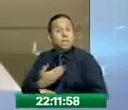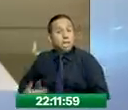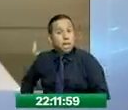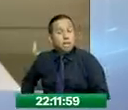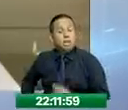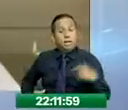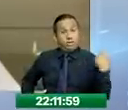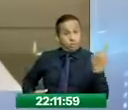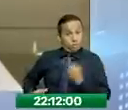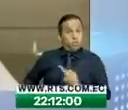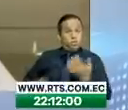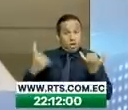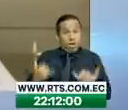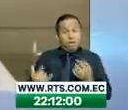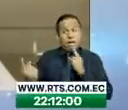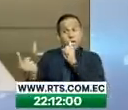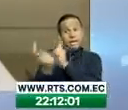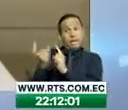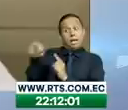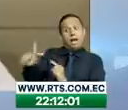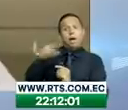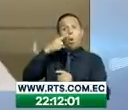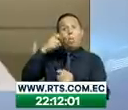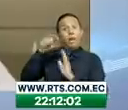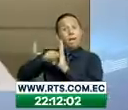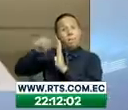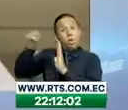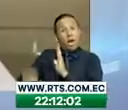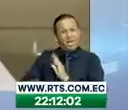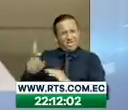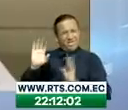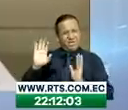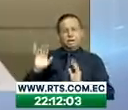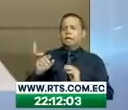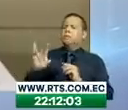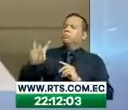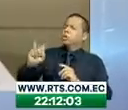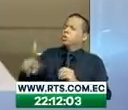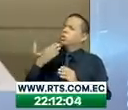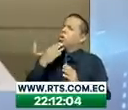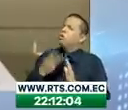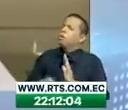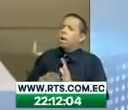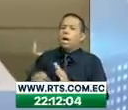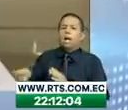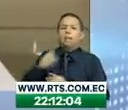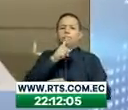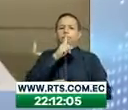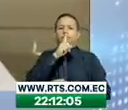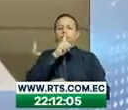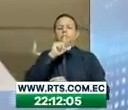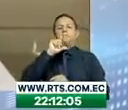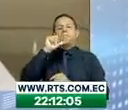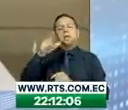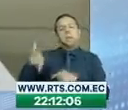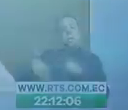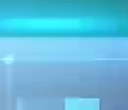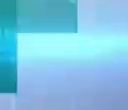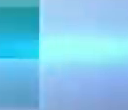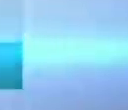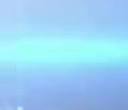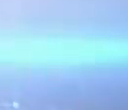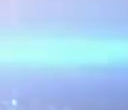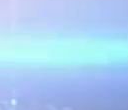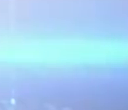de acteal a bucarám pulley y sólo nos comunicó que será concedida en las próximas horas informó charlie pisa